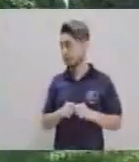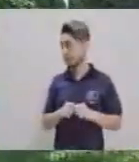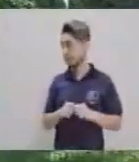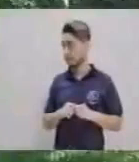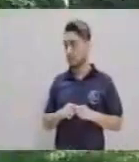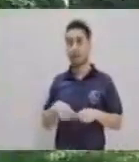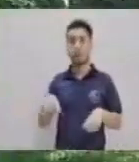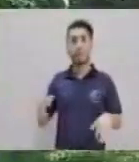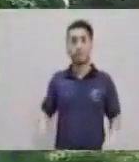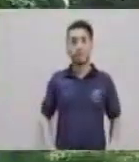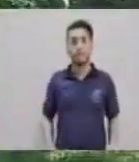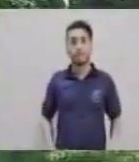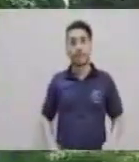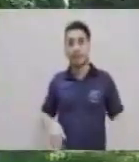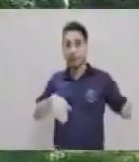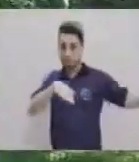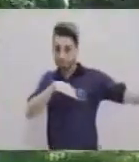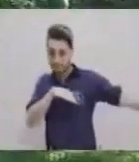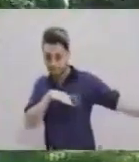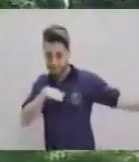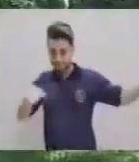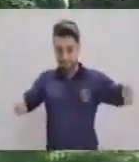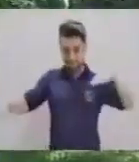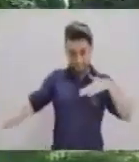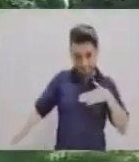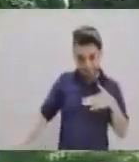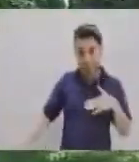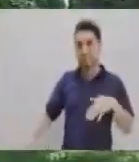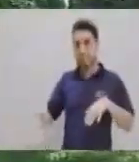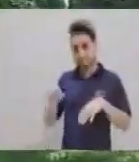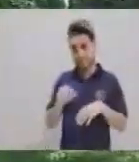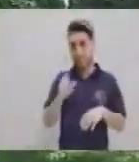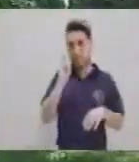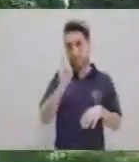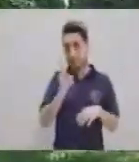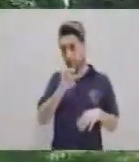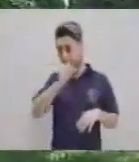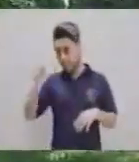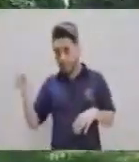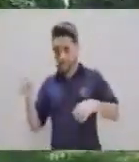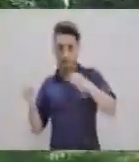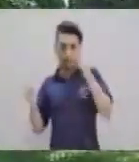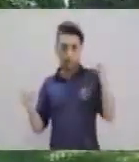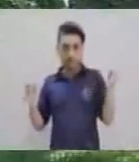poco para relajar un poquito los músculos.